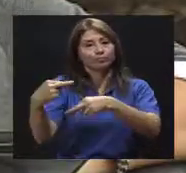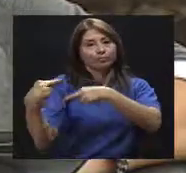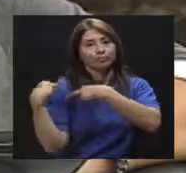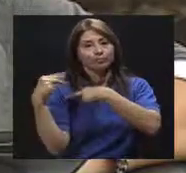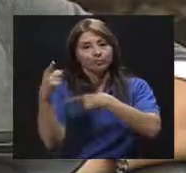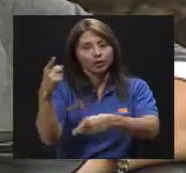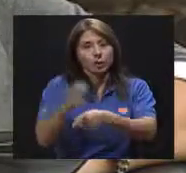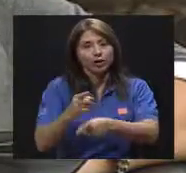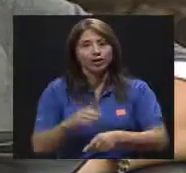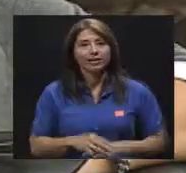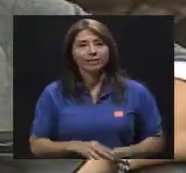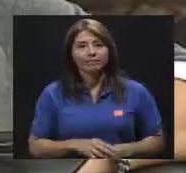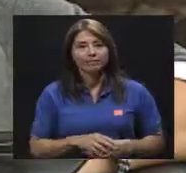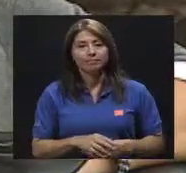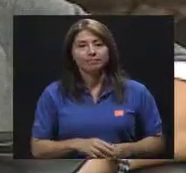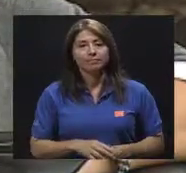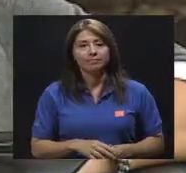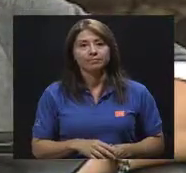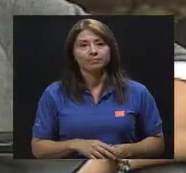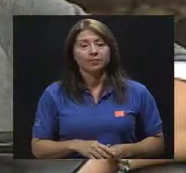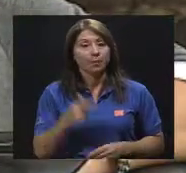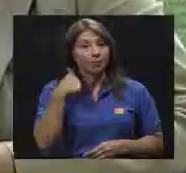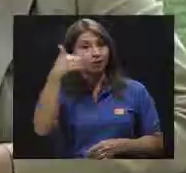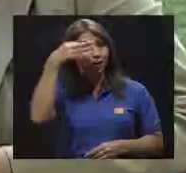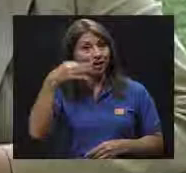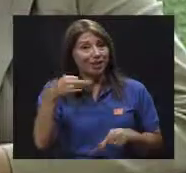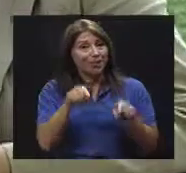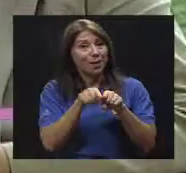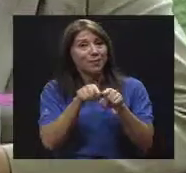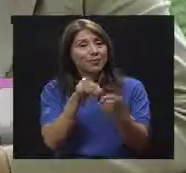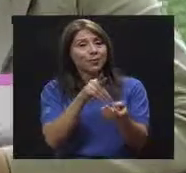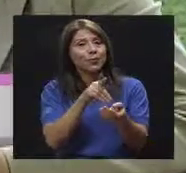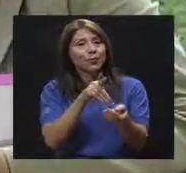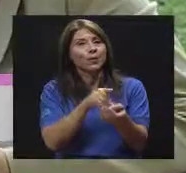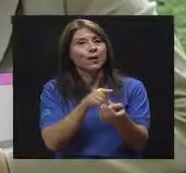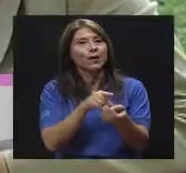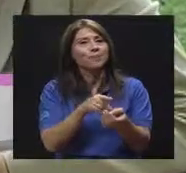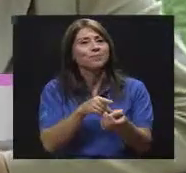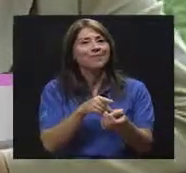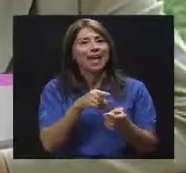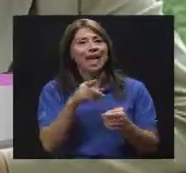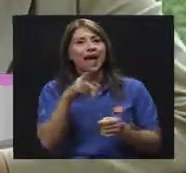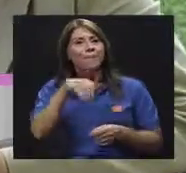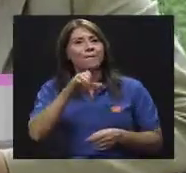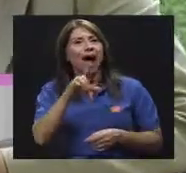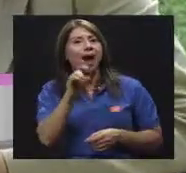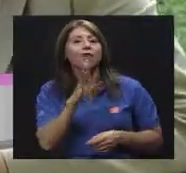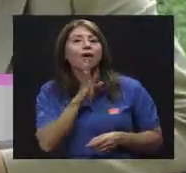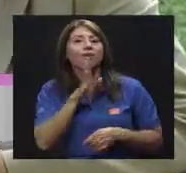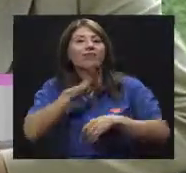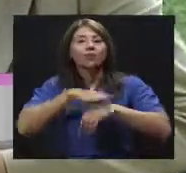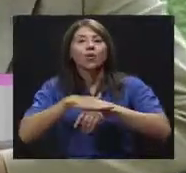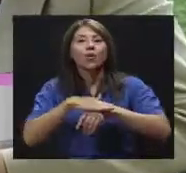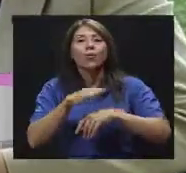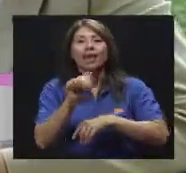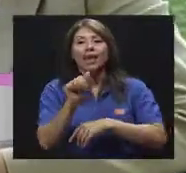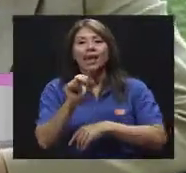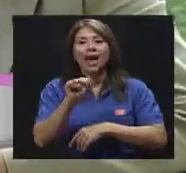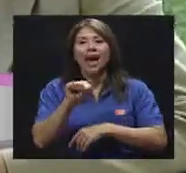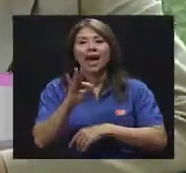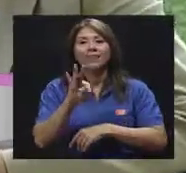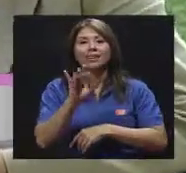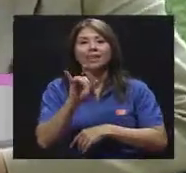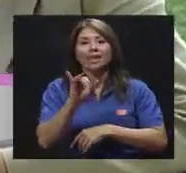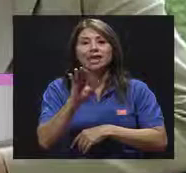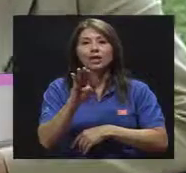medicamentos de la manera correcta. Yo creo que también, doctora, nos quedaba la consulta que hacía Pablo con los antibióticos, ¿verdad? Porque yo creo que